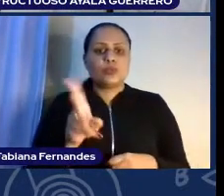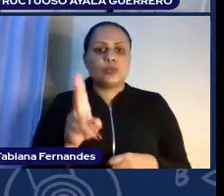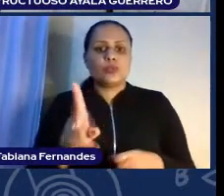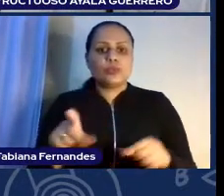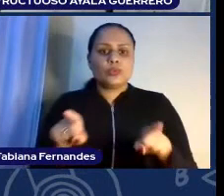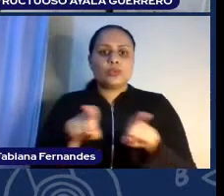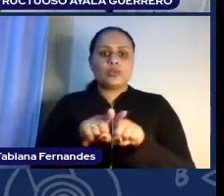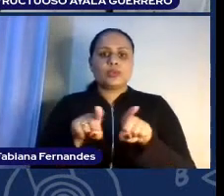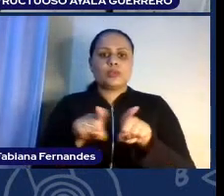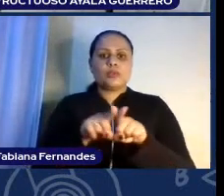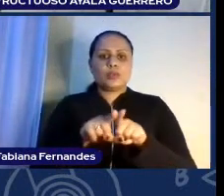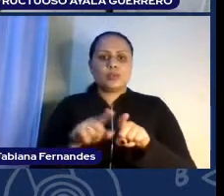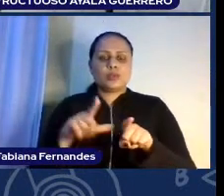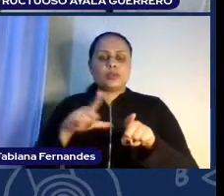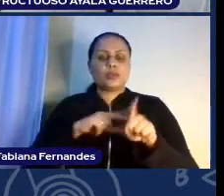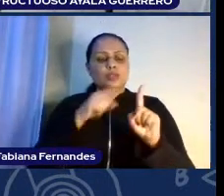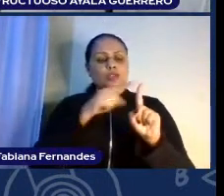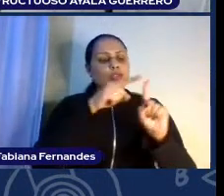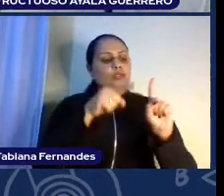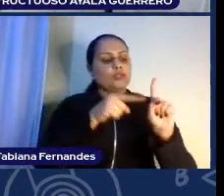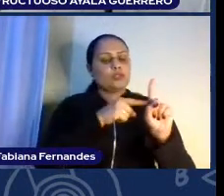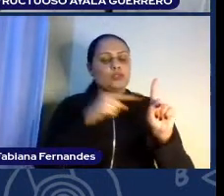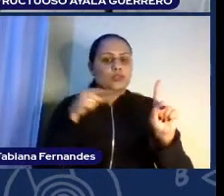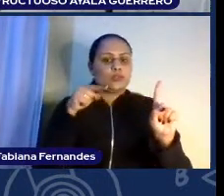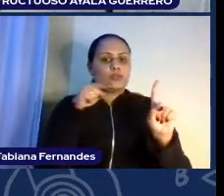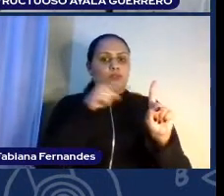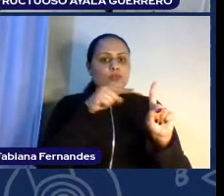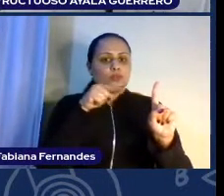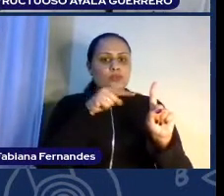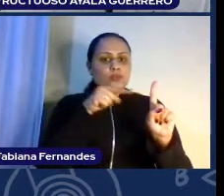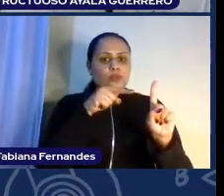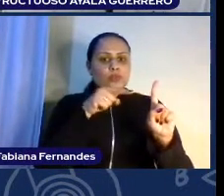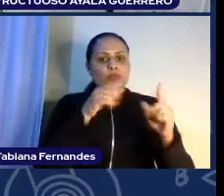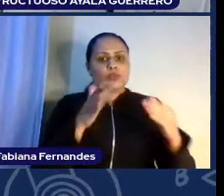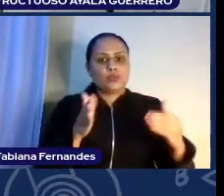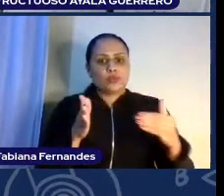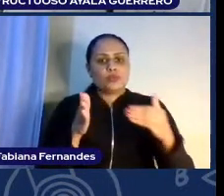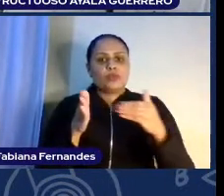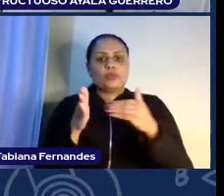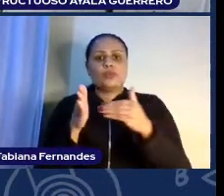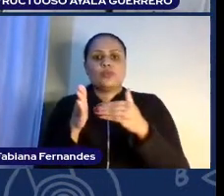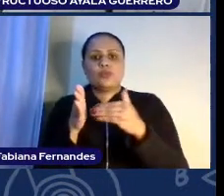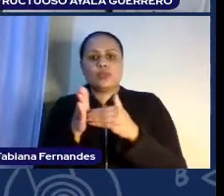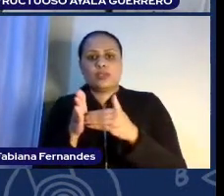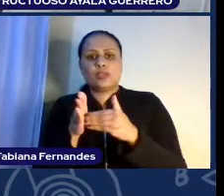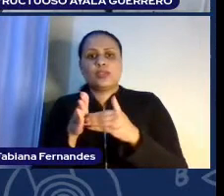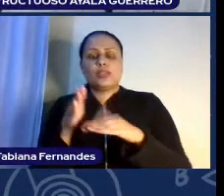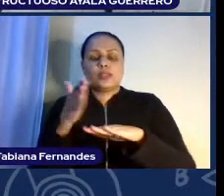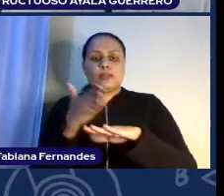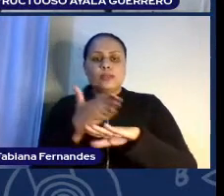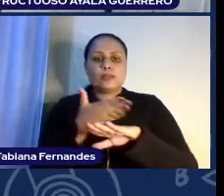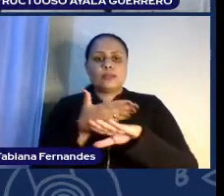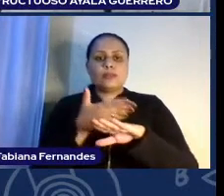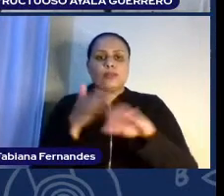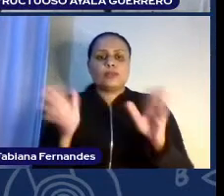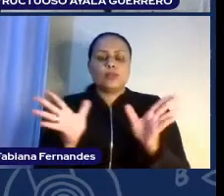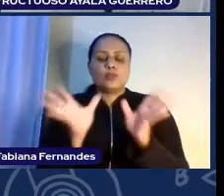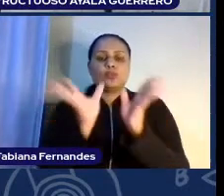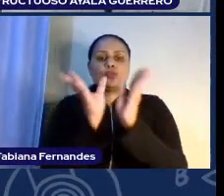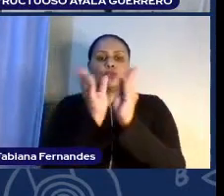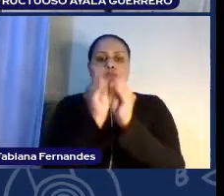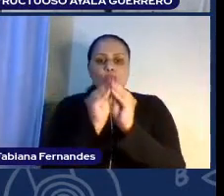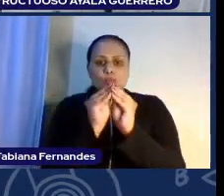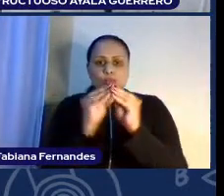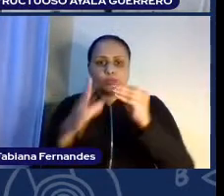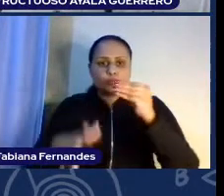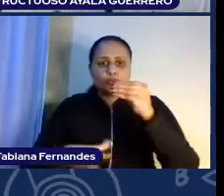de la gestación finalmente el cerebro esté prácticamente completo.